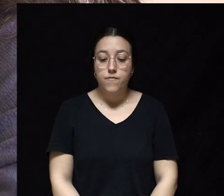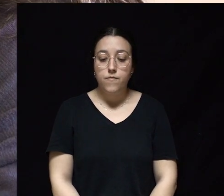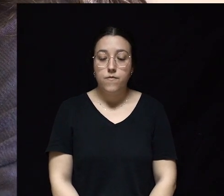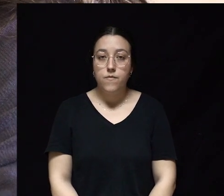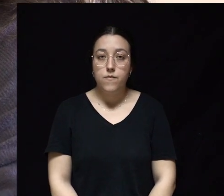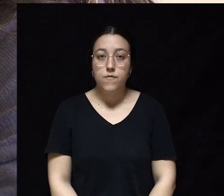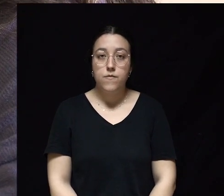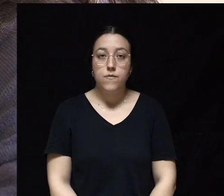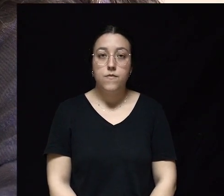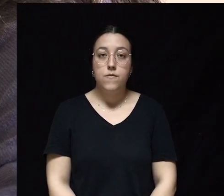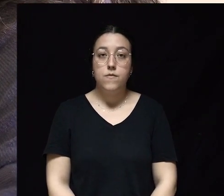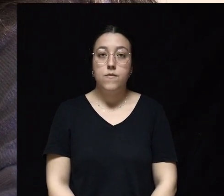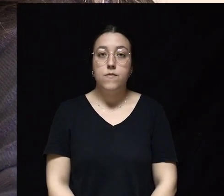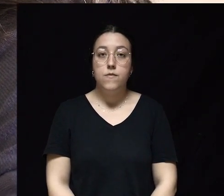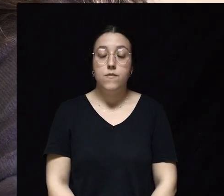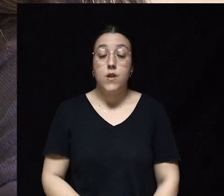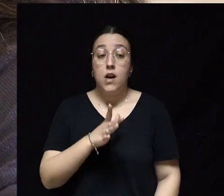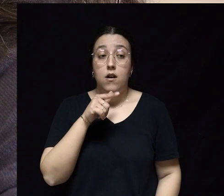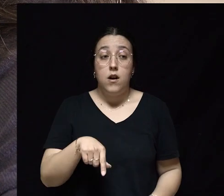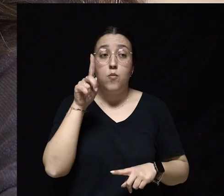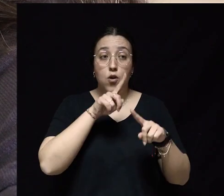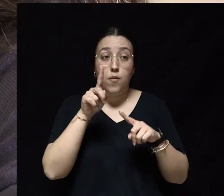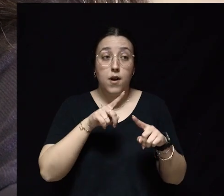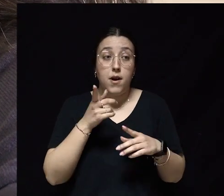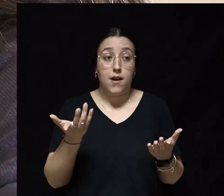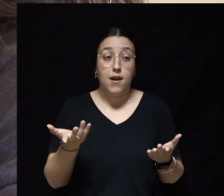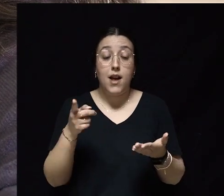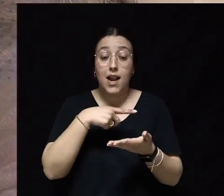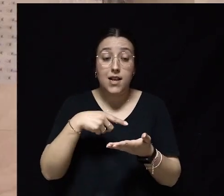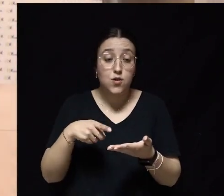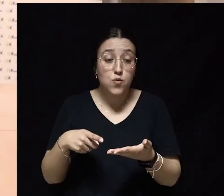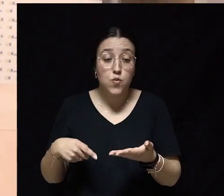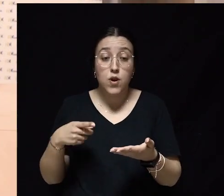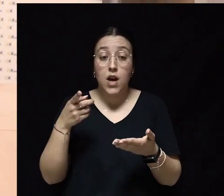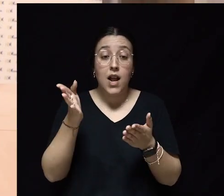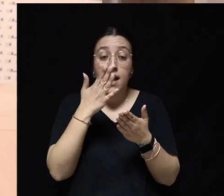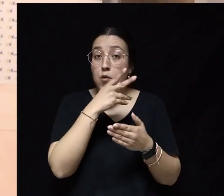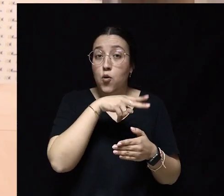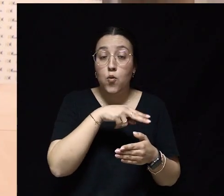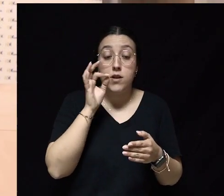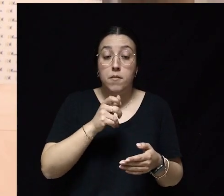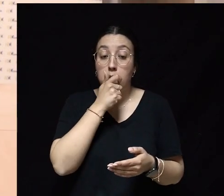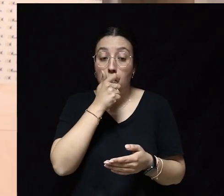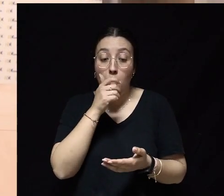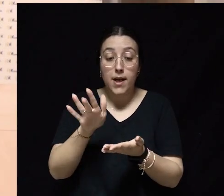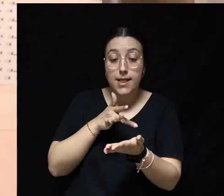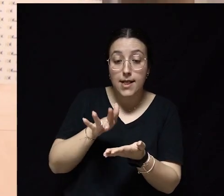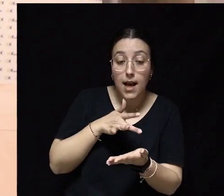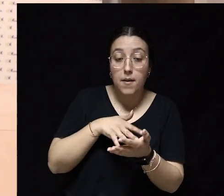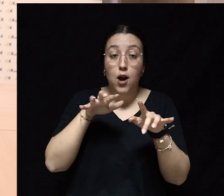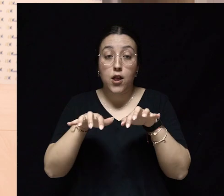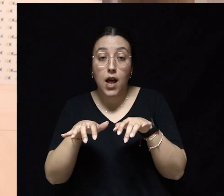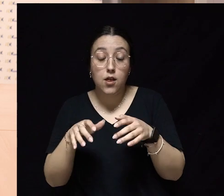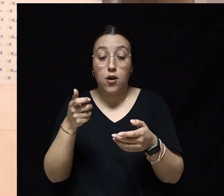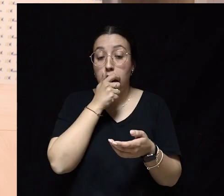población de primaria y de secundaria con los que nosotros estamos trabajando. A ver, el problema que veo yo ahora es que la lectura que